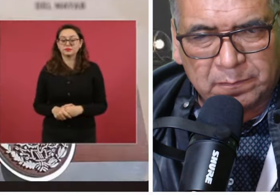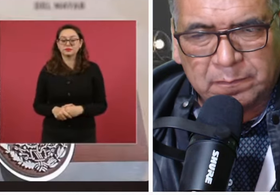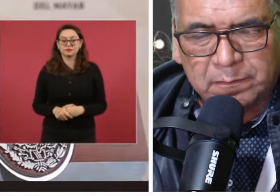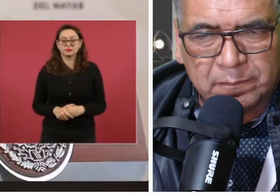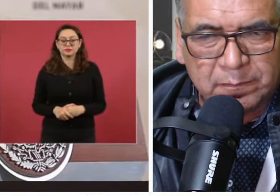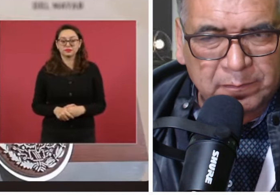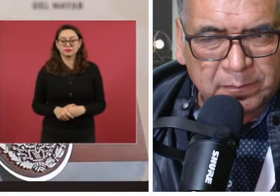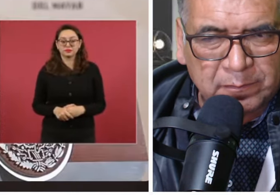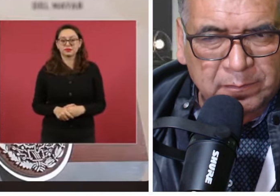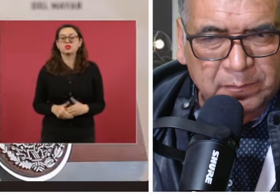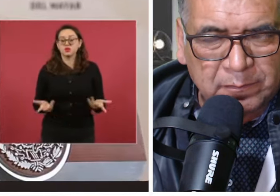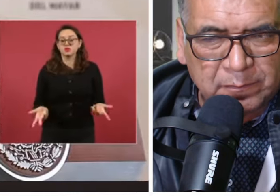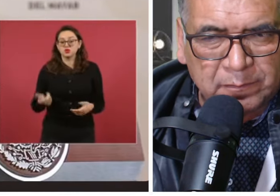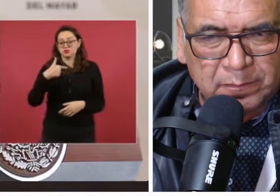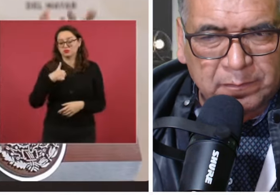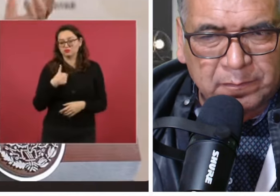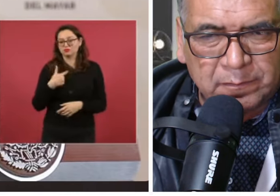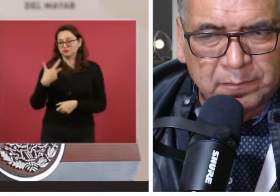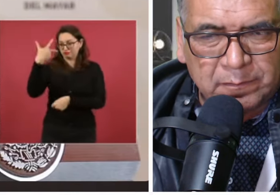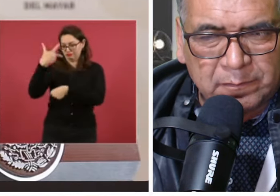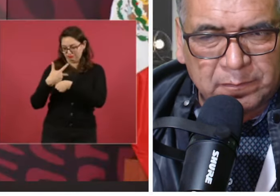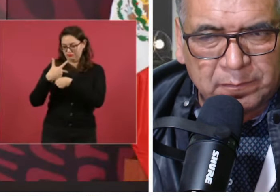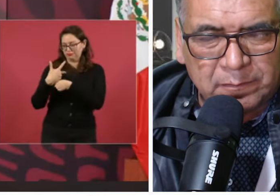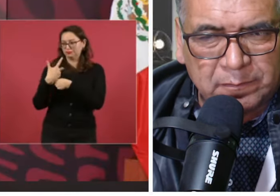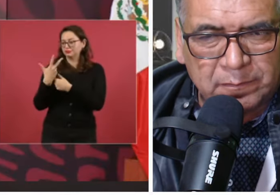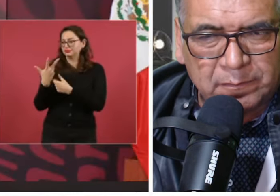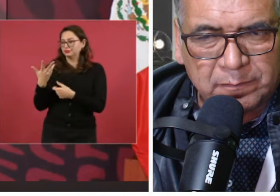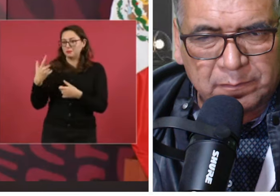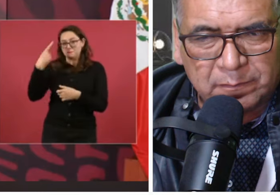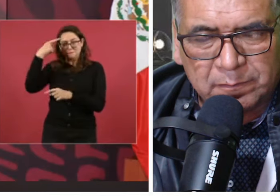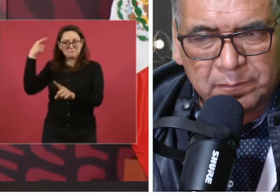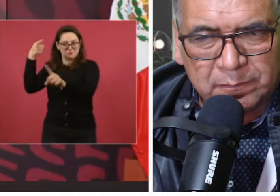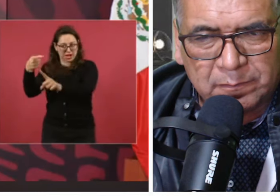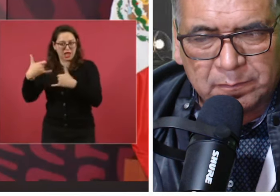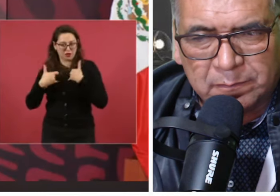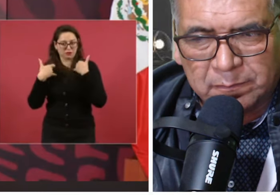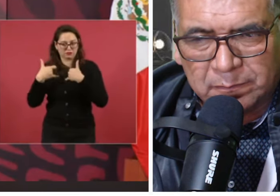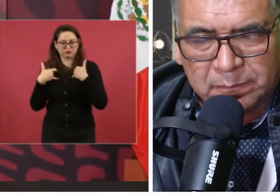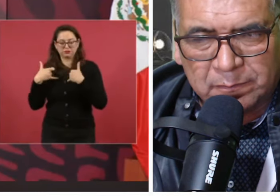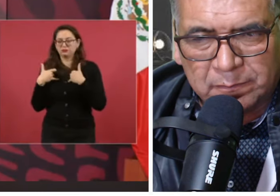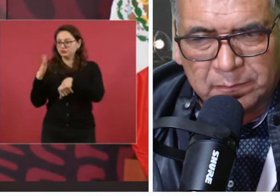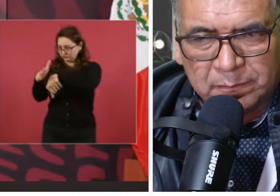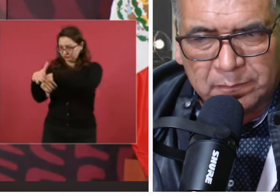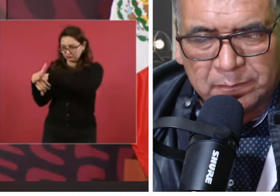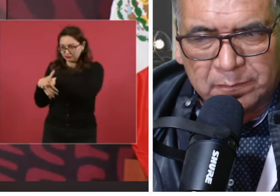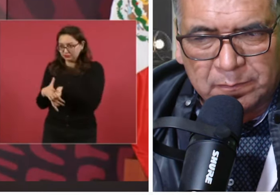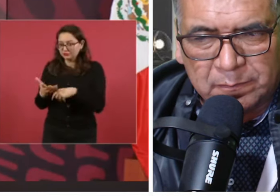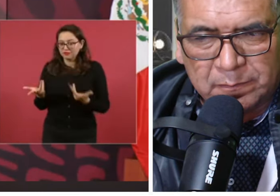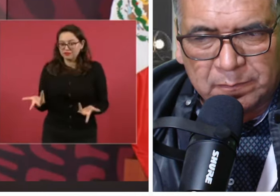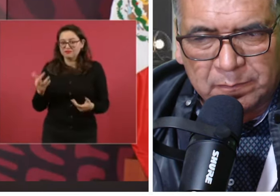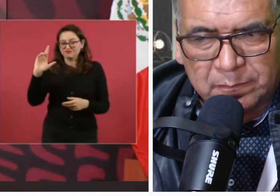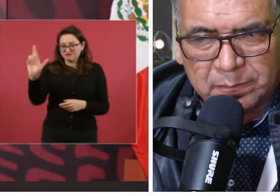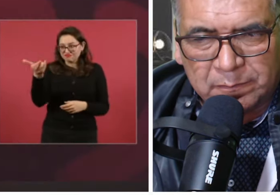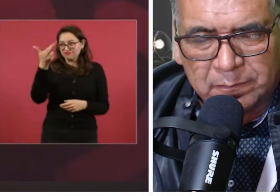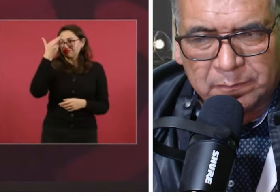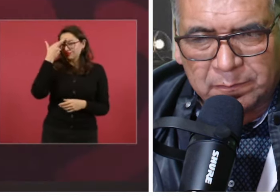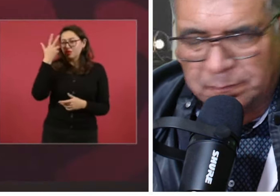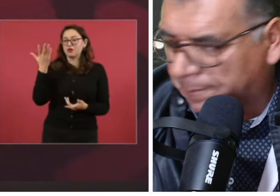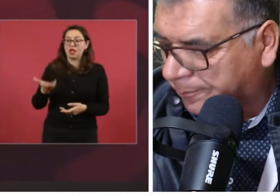le puse a los jóvenes, ahí dirigido a los jóvenes, les recordé que cuando estábamos